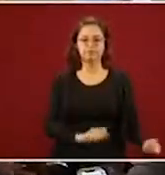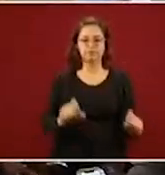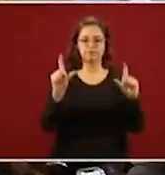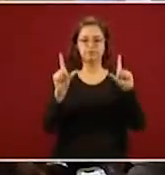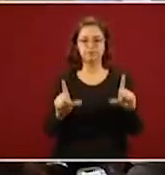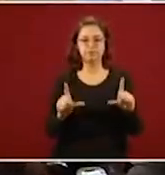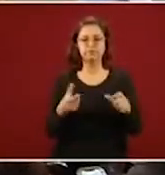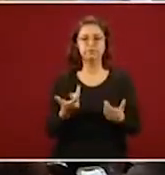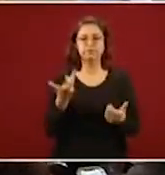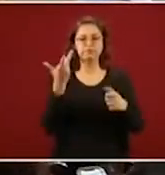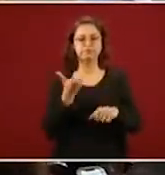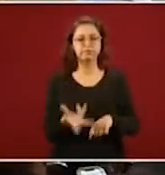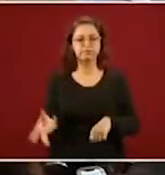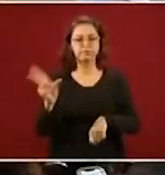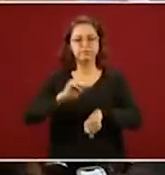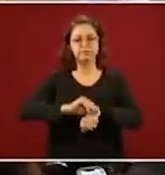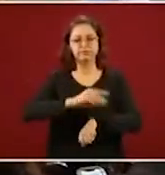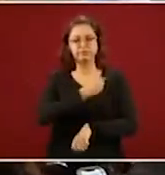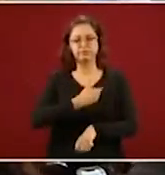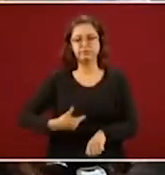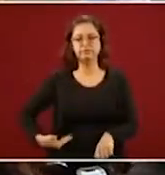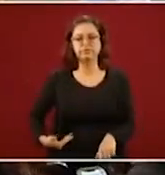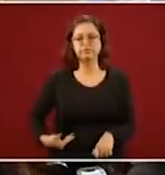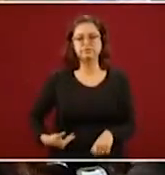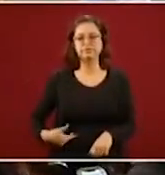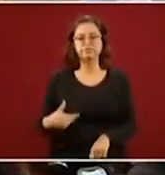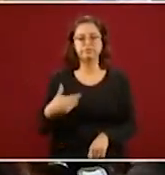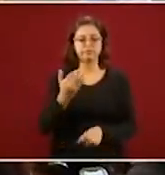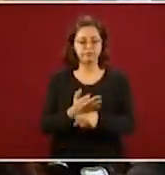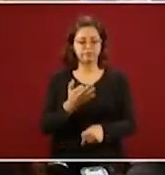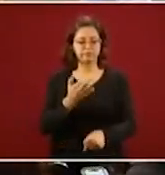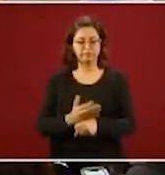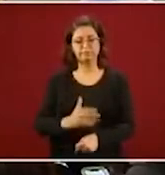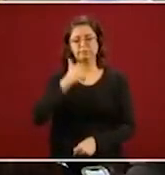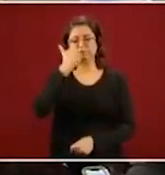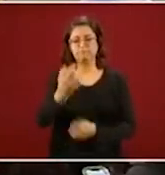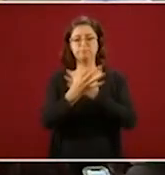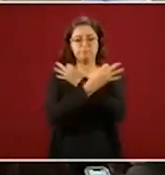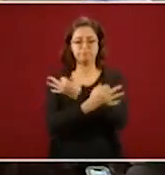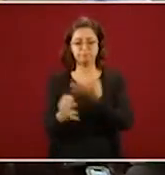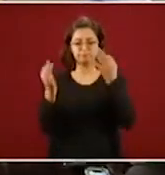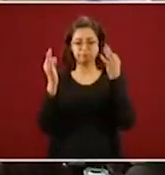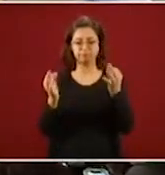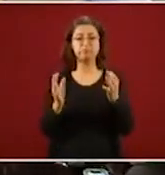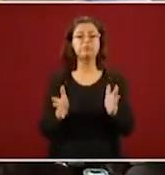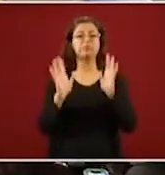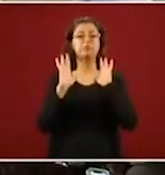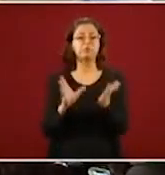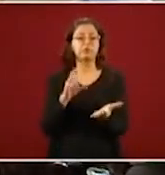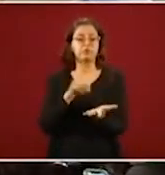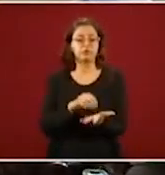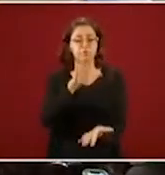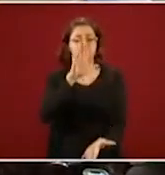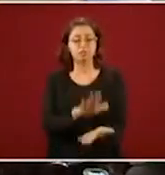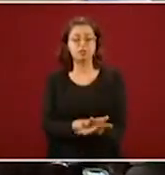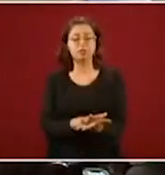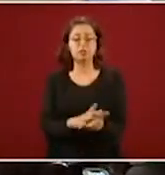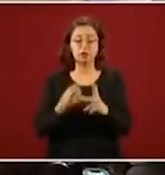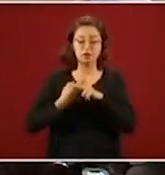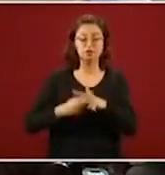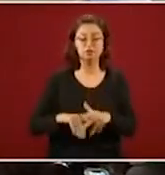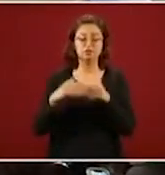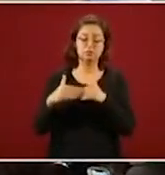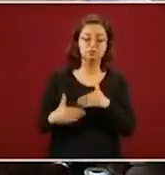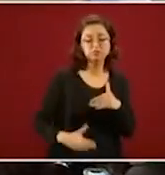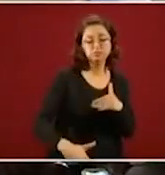Con su permiso, señor presidente, quiero comunicarles que hemos logrado sentar las bases para que el derecho a la salud de